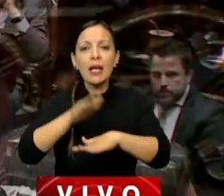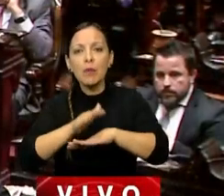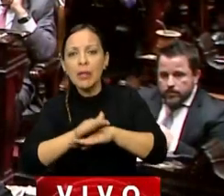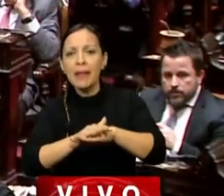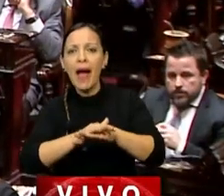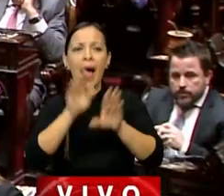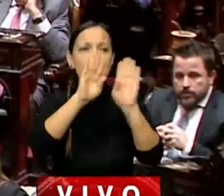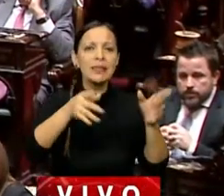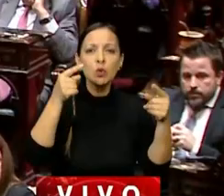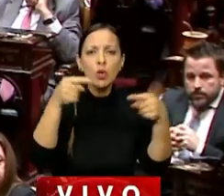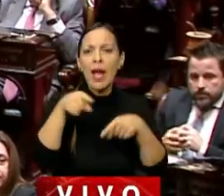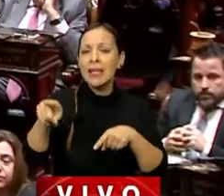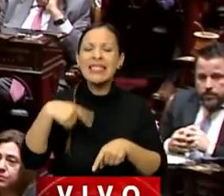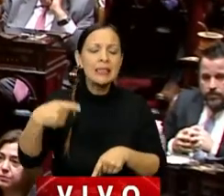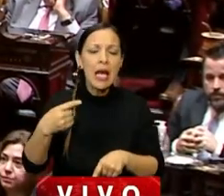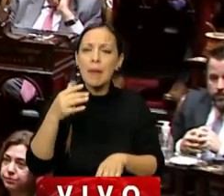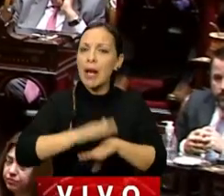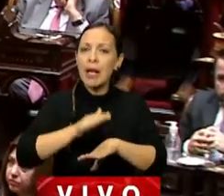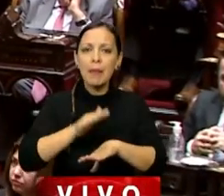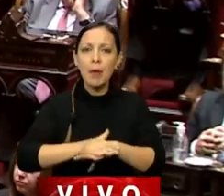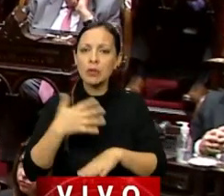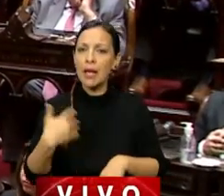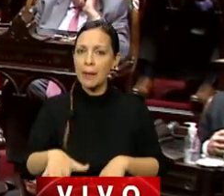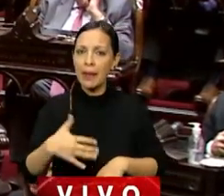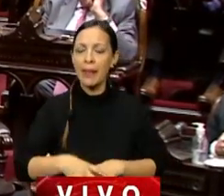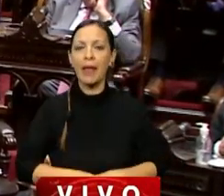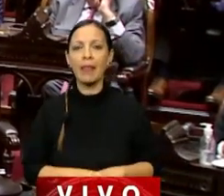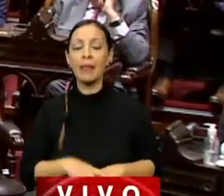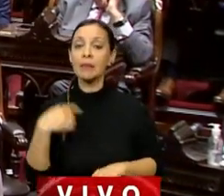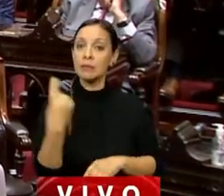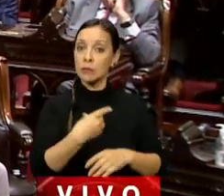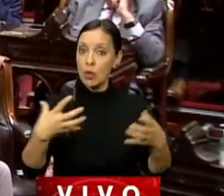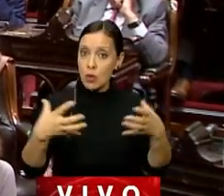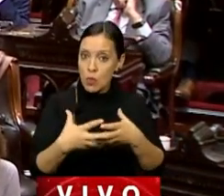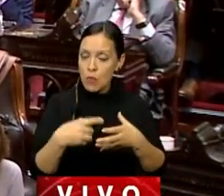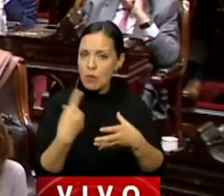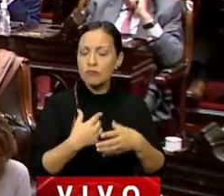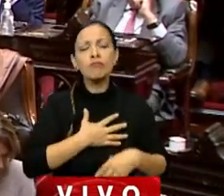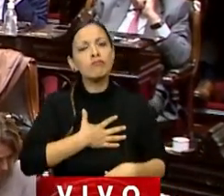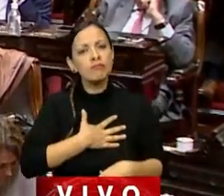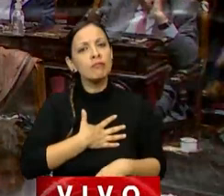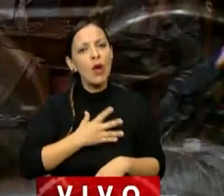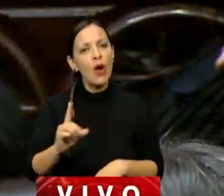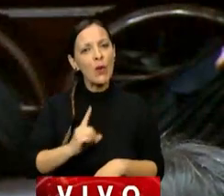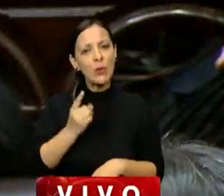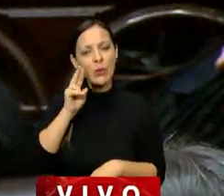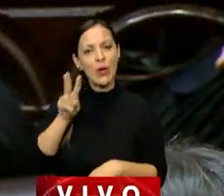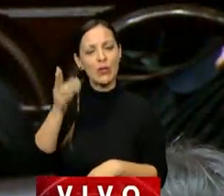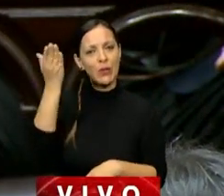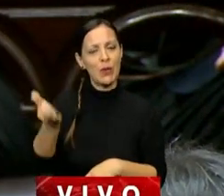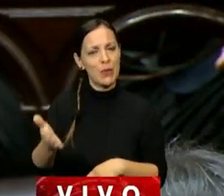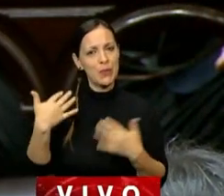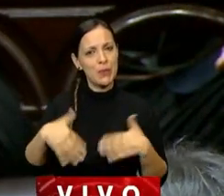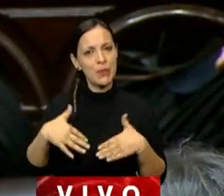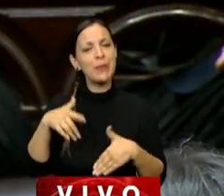institucionales, una tarea enorme. Nosotros como bloque nos sentimos también orgullosos de la tarea